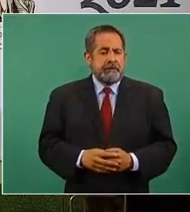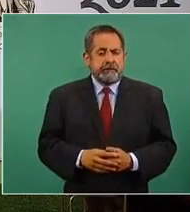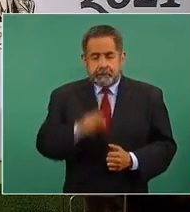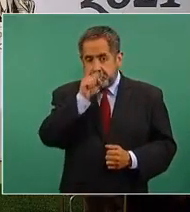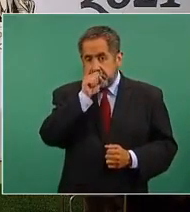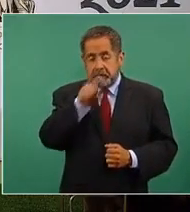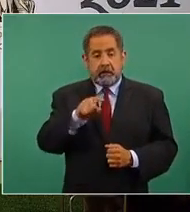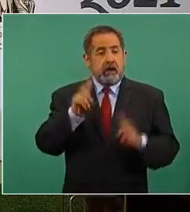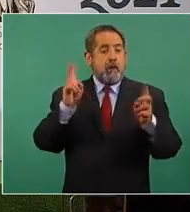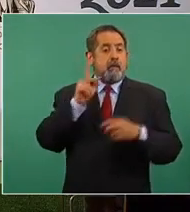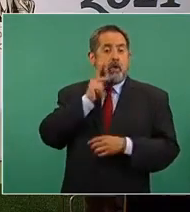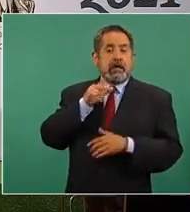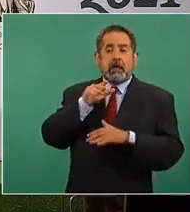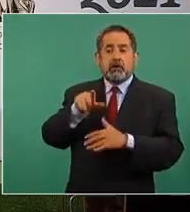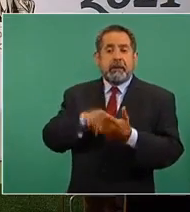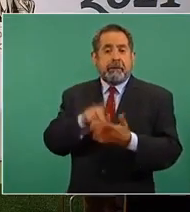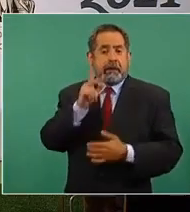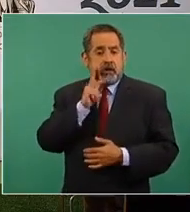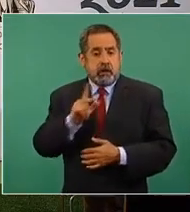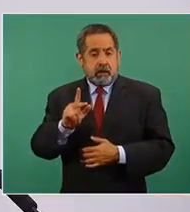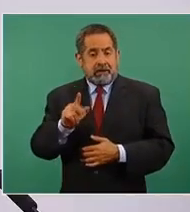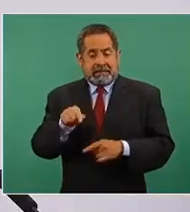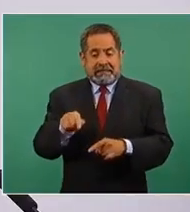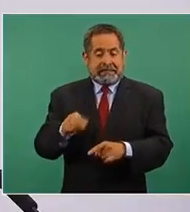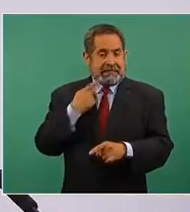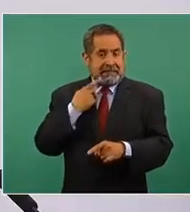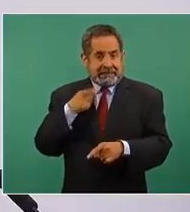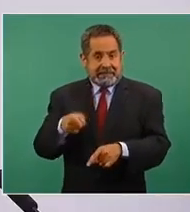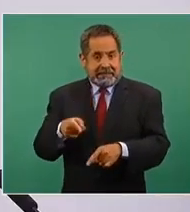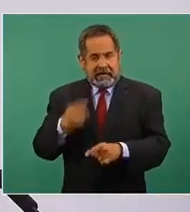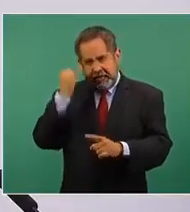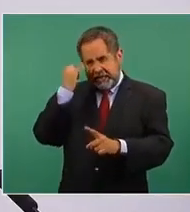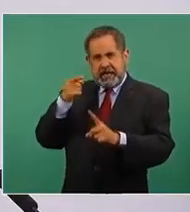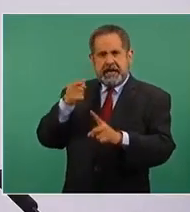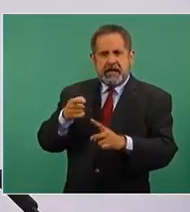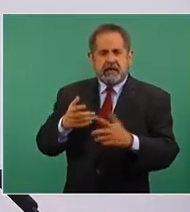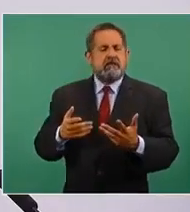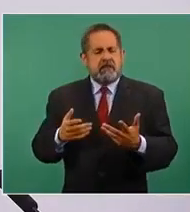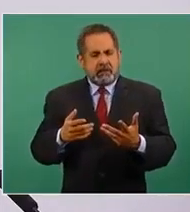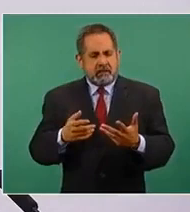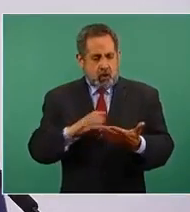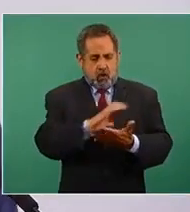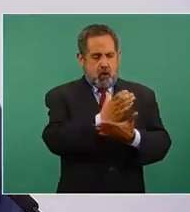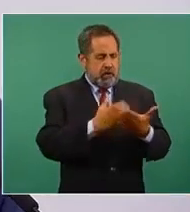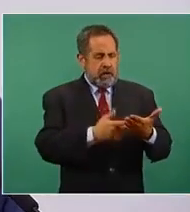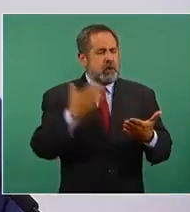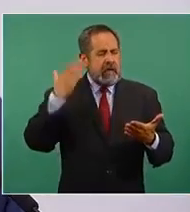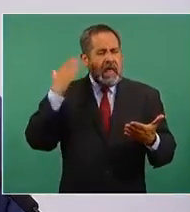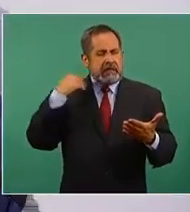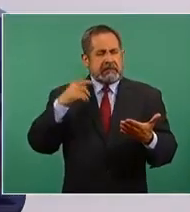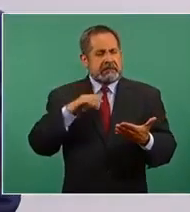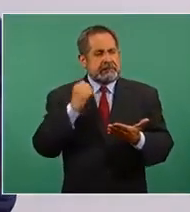la política petrolera del país tiene como propósito respetar los contratos